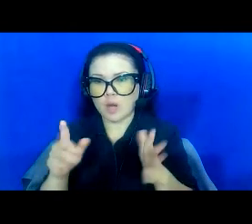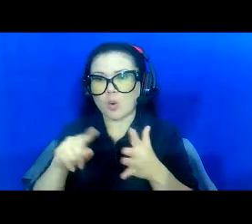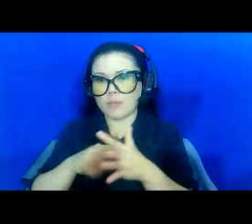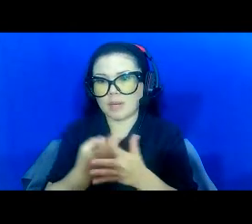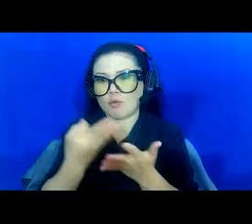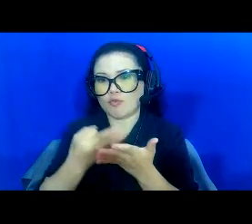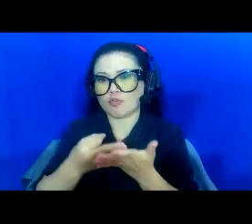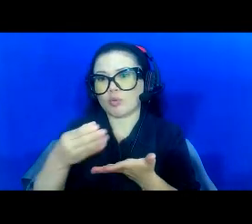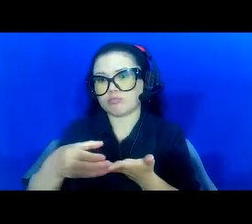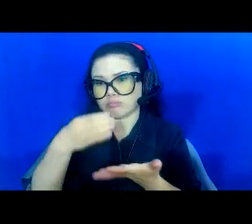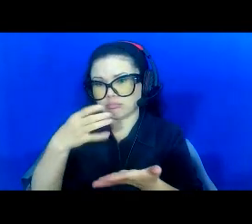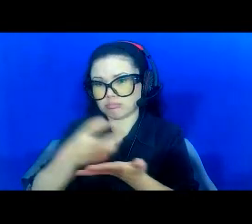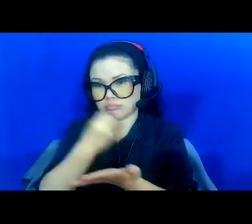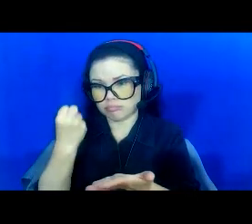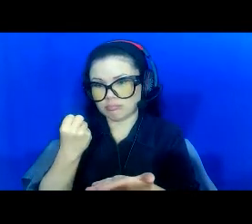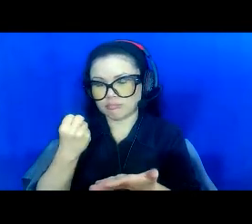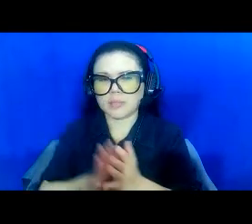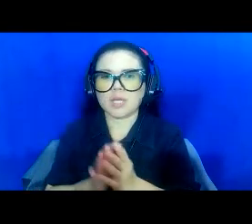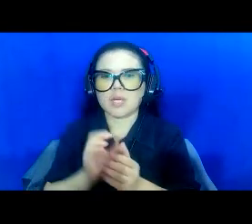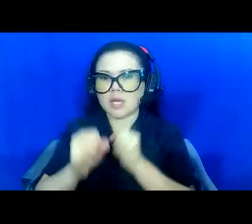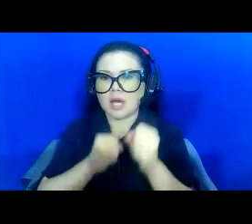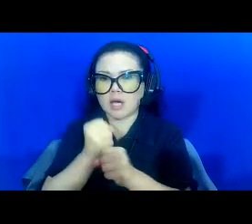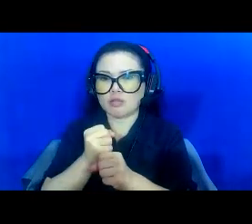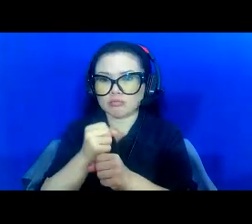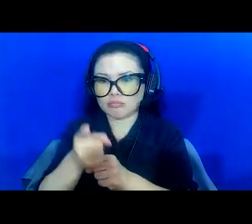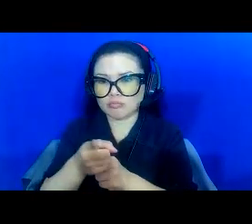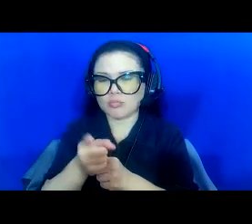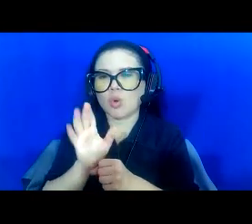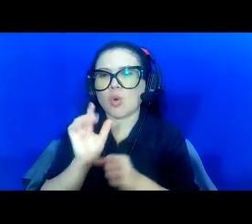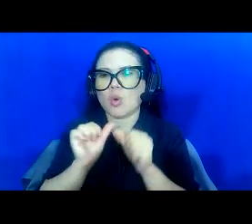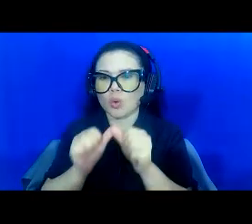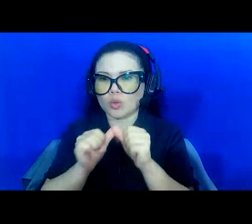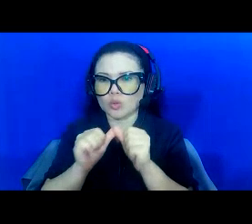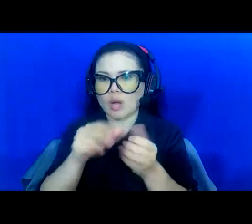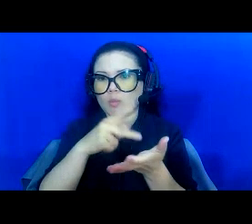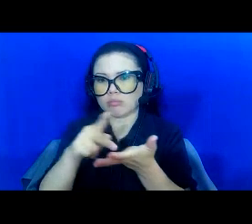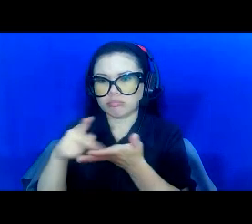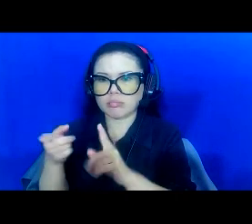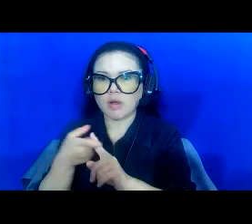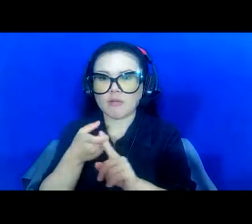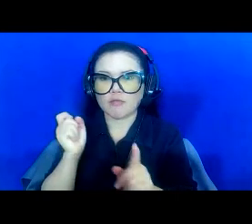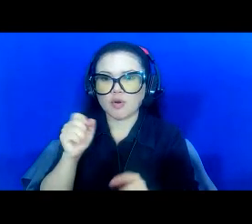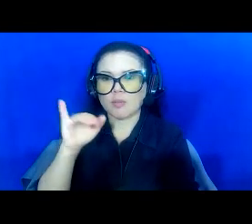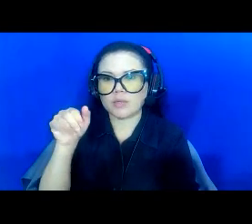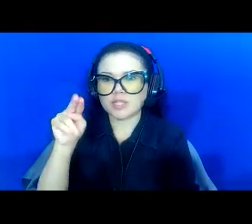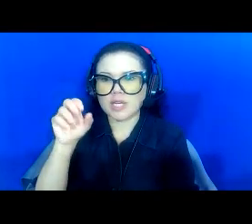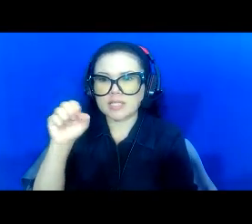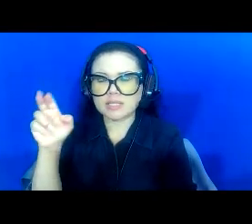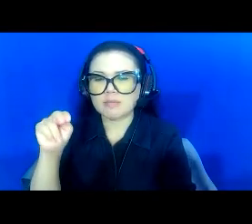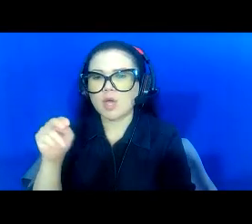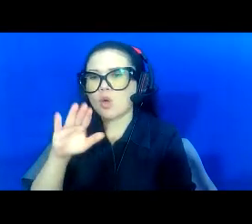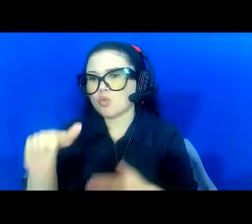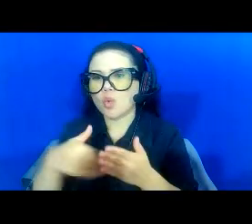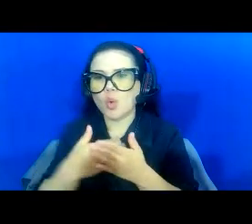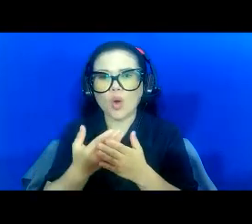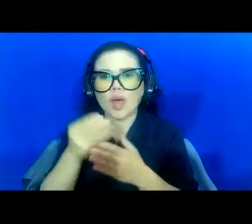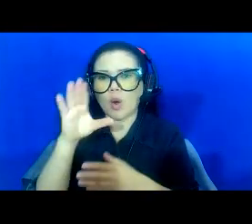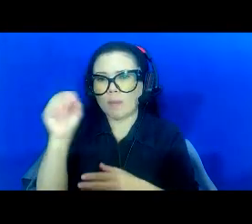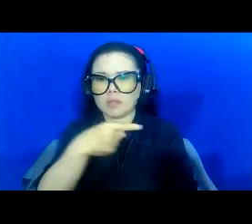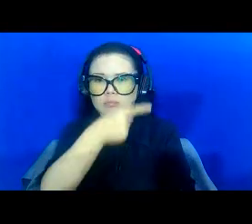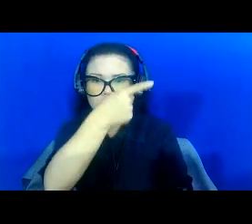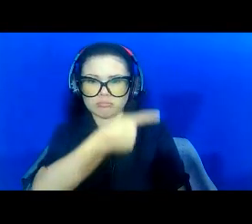años subsiguientes, pues continuemos recibiendo pagos de distribuidores, de Janssen y de lo que son estas compañías. Todas están entre 2 años hasta